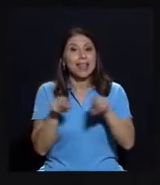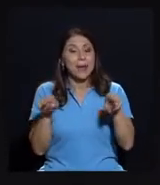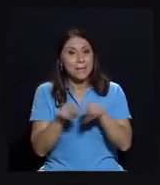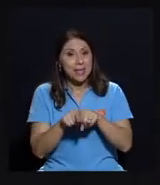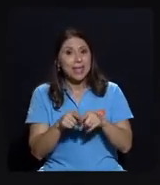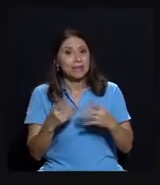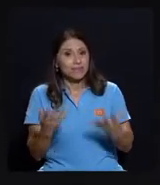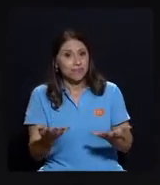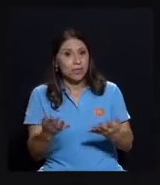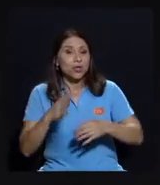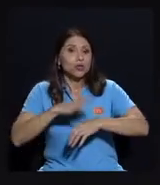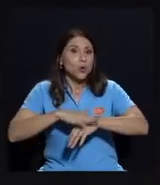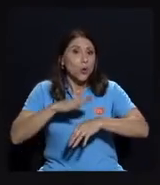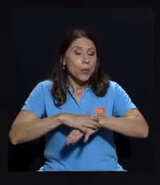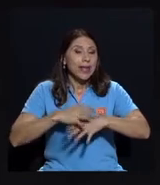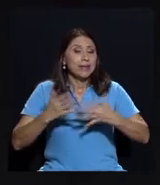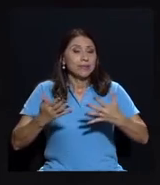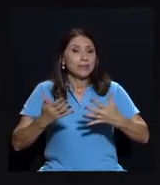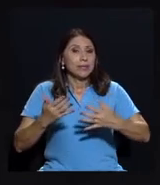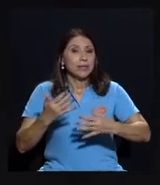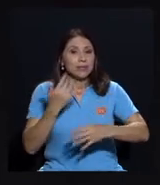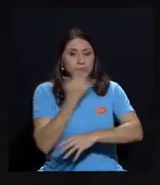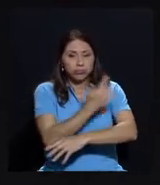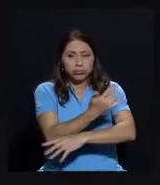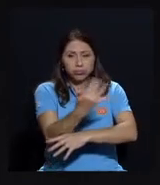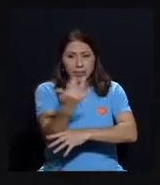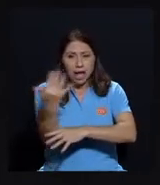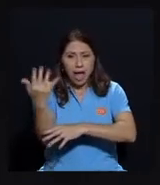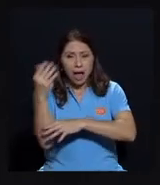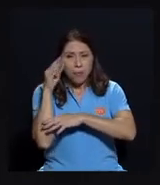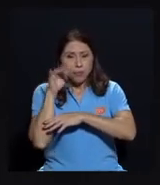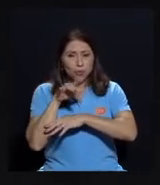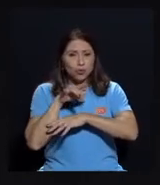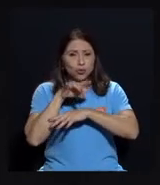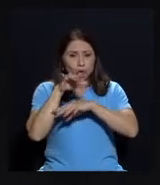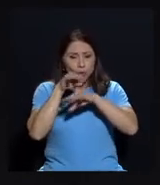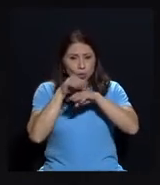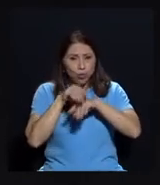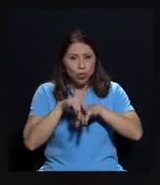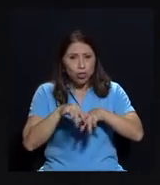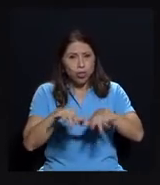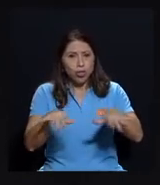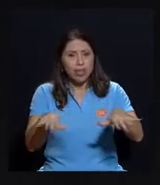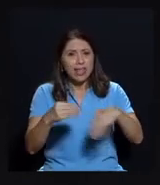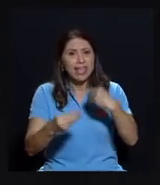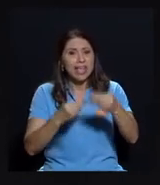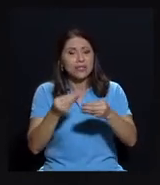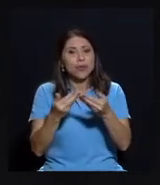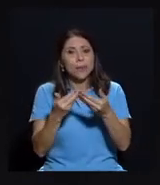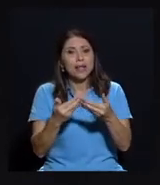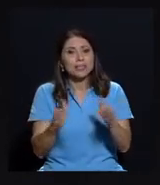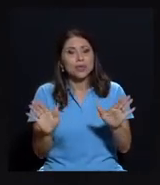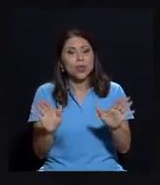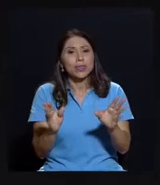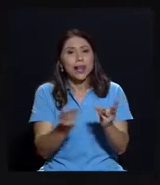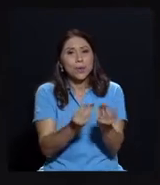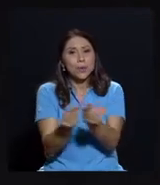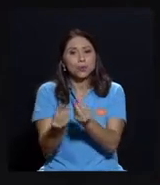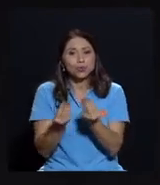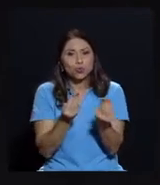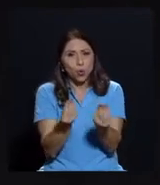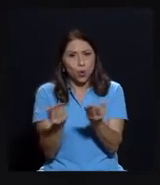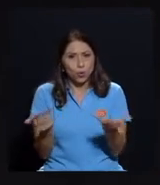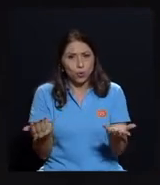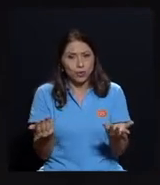de los campos en general lo que hizo fue una ampliación de la producción y el hecho de que se le diera seguimiento